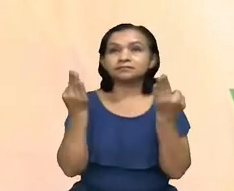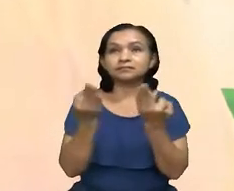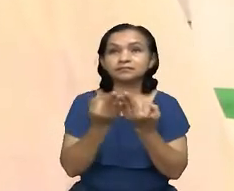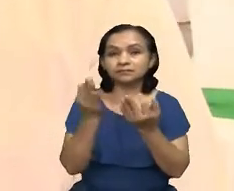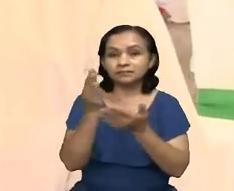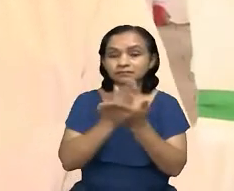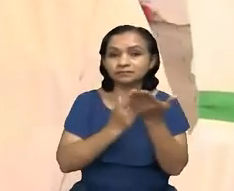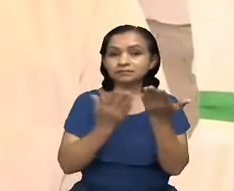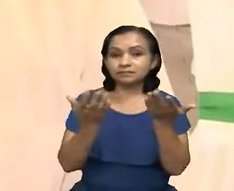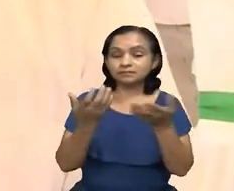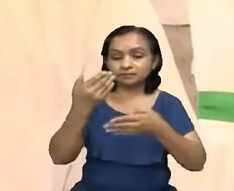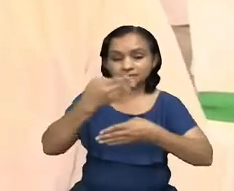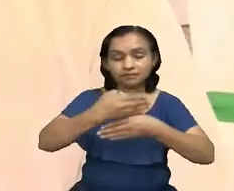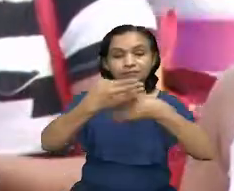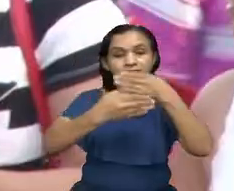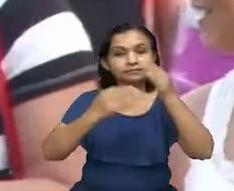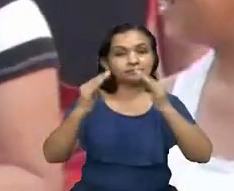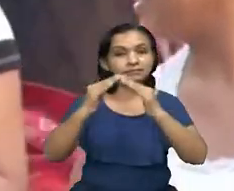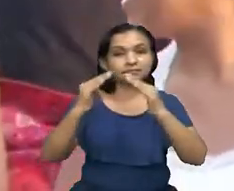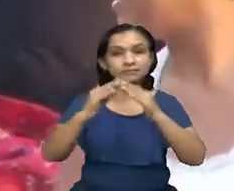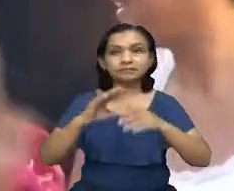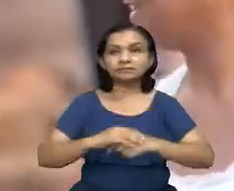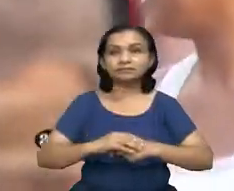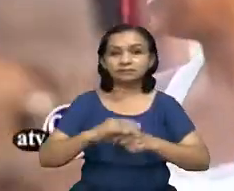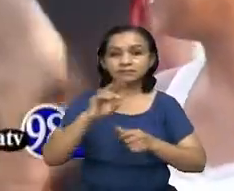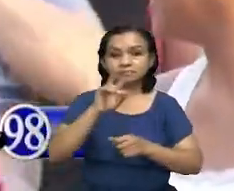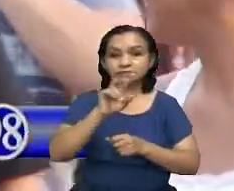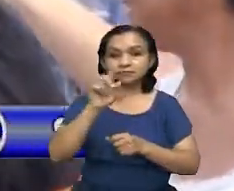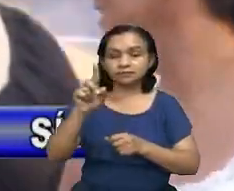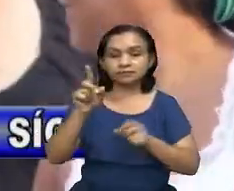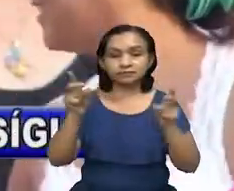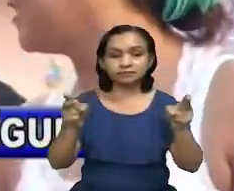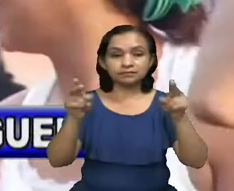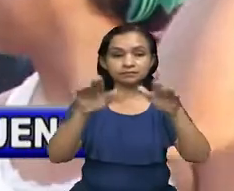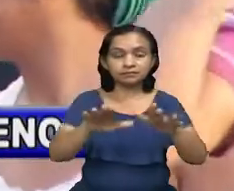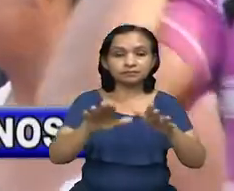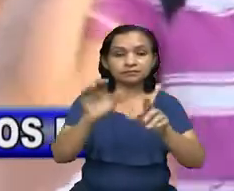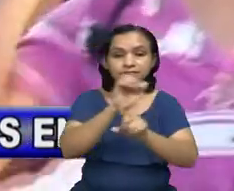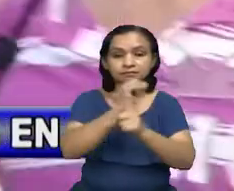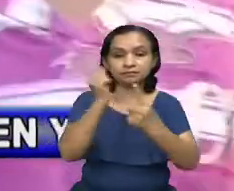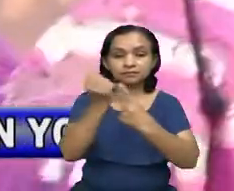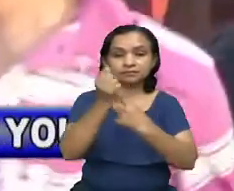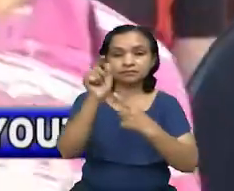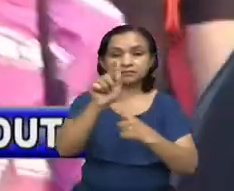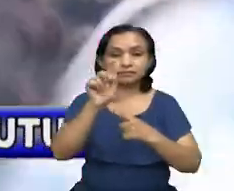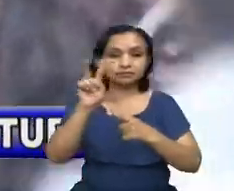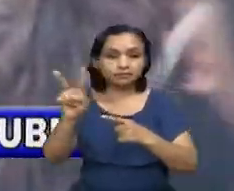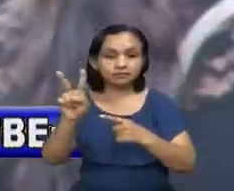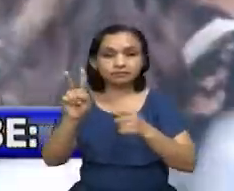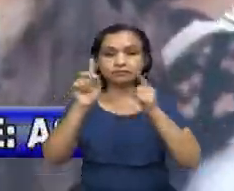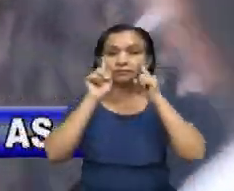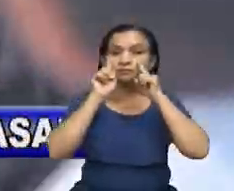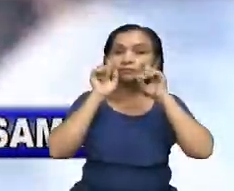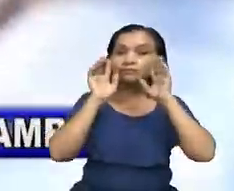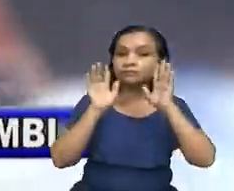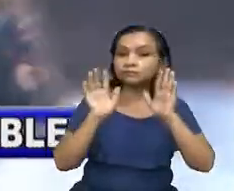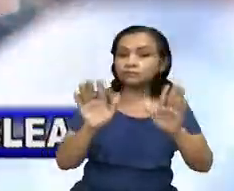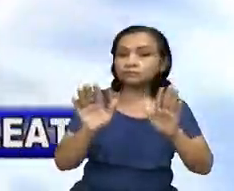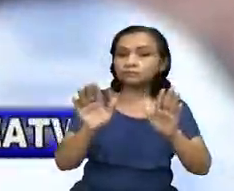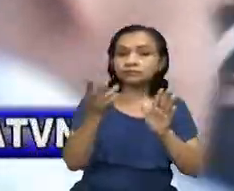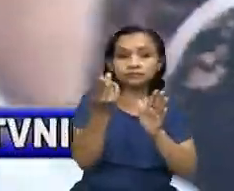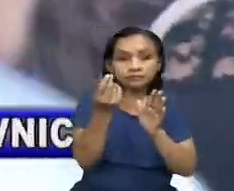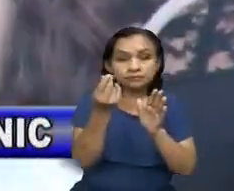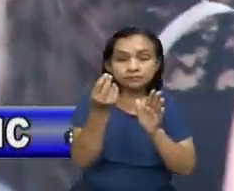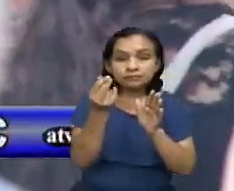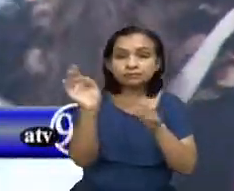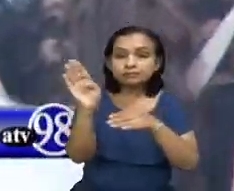hasta se aprovecha para construcciones dentro del hogar. Para este 21 de noviembre, Noticias Asamblea TV les invita a tener mucho cuidado al momento de sacar su